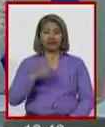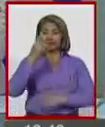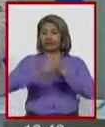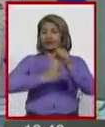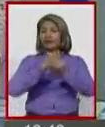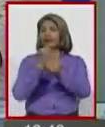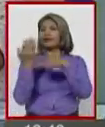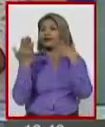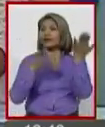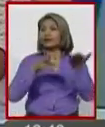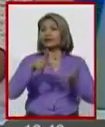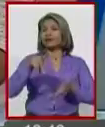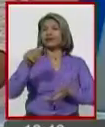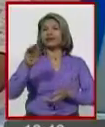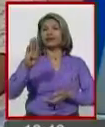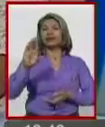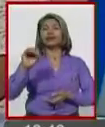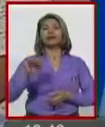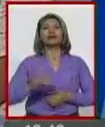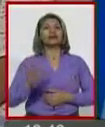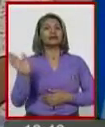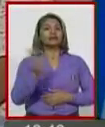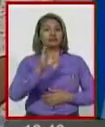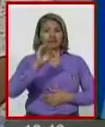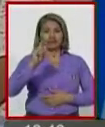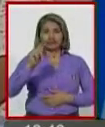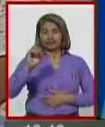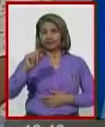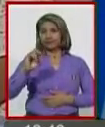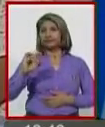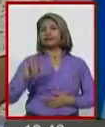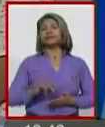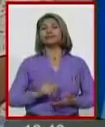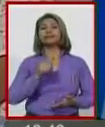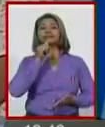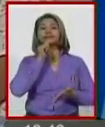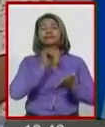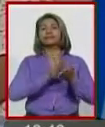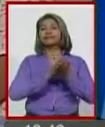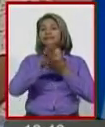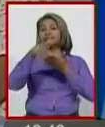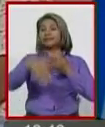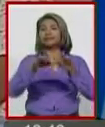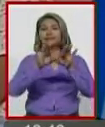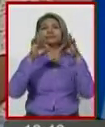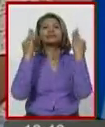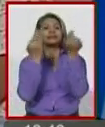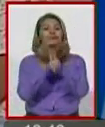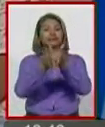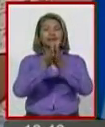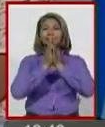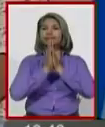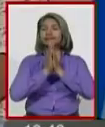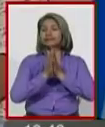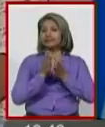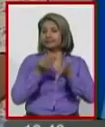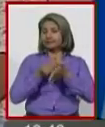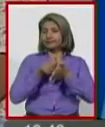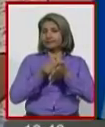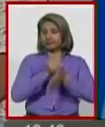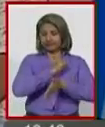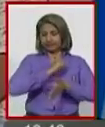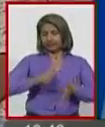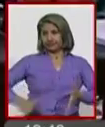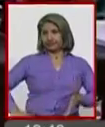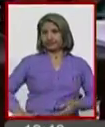año de la muerte de Pablo Osvaldo Castedo, quien falleció tras caer en un canal de drenaje, los familiares piden una indemnización a